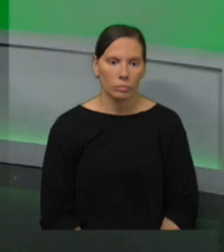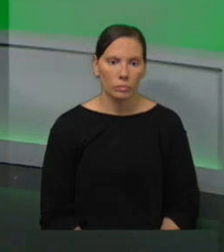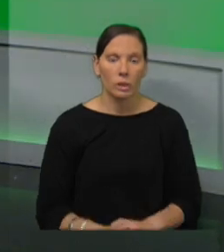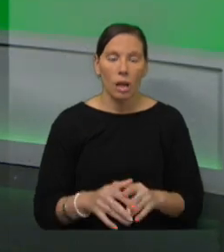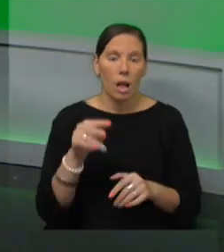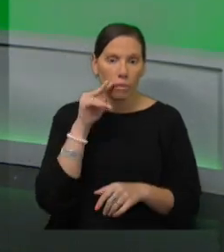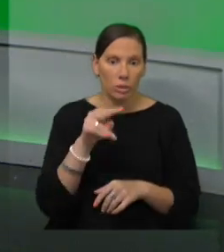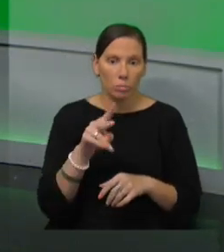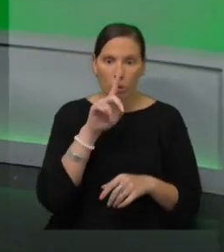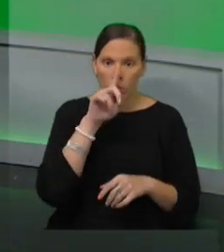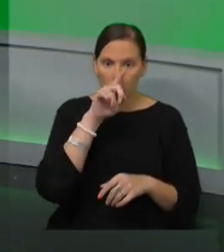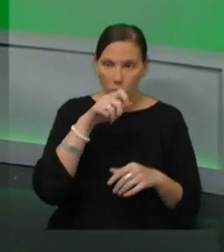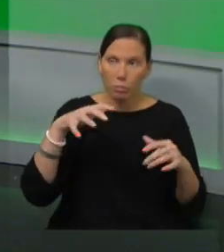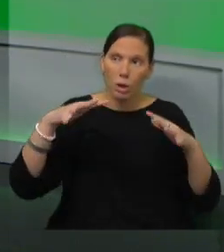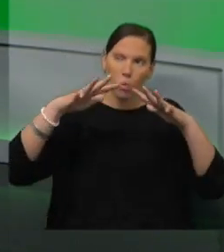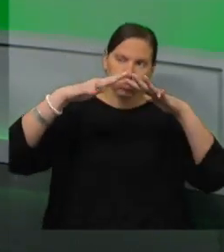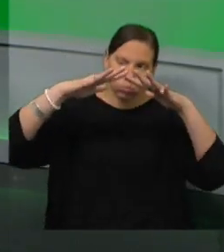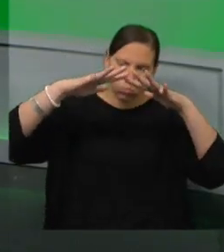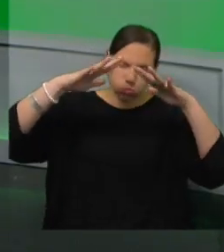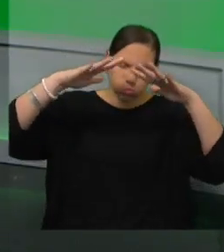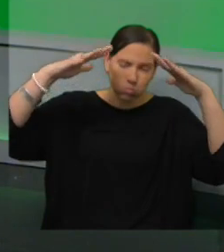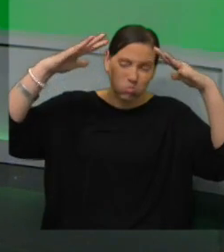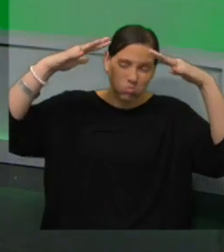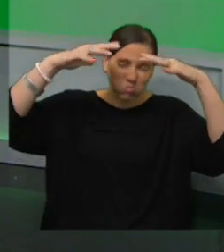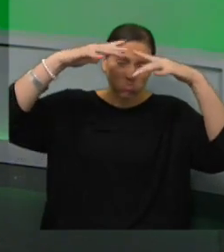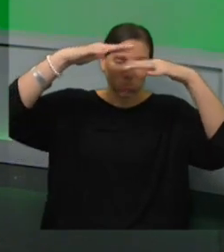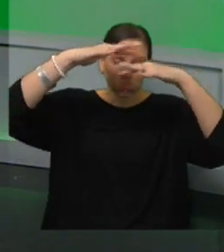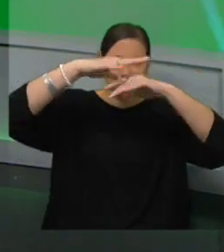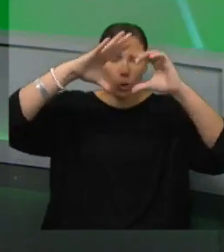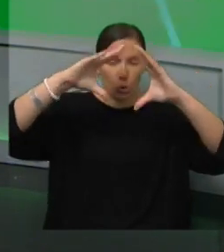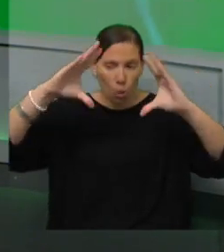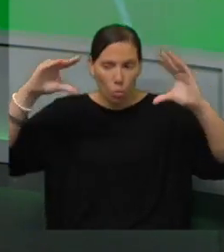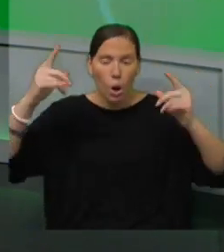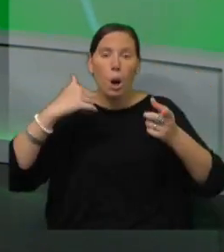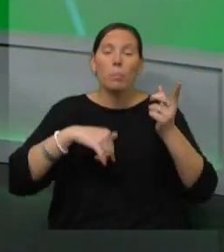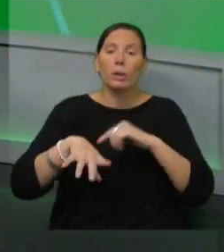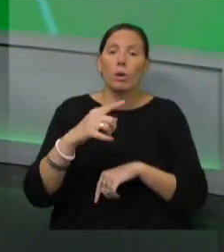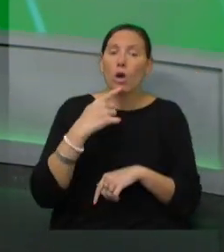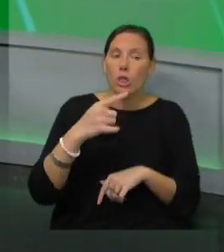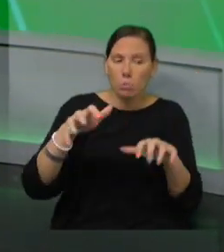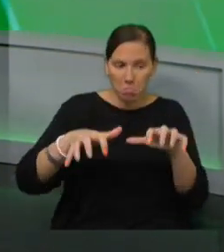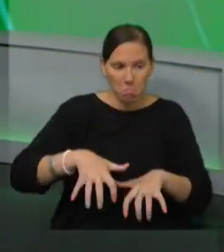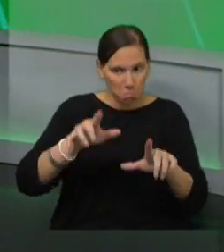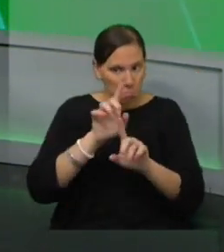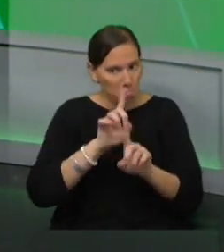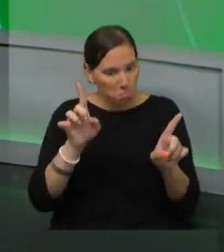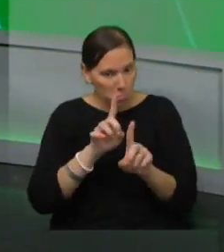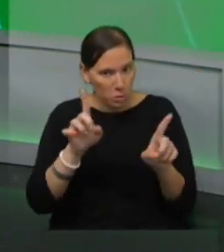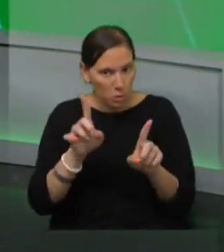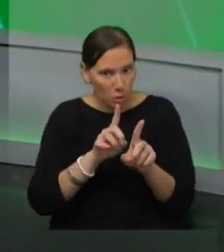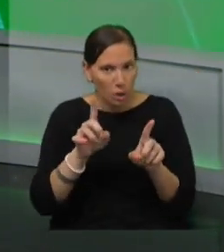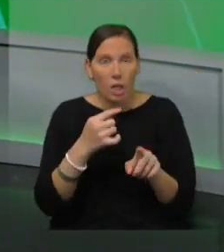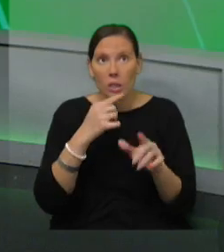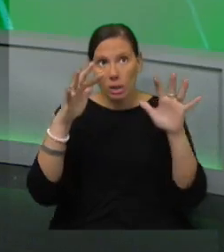Ya vimos que sobre Montevideo hay un cielo cubierto bastante nuboso pero no hay perspectiva de precipitaciones por lo menos hasta ahora según el